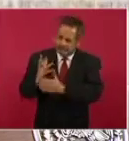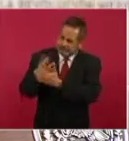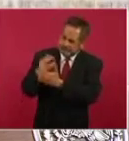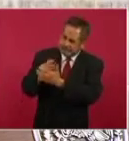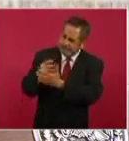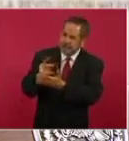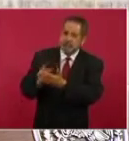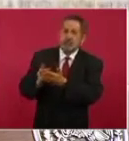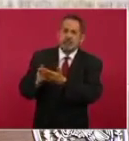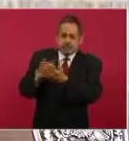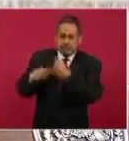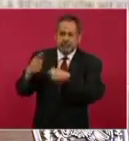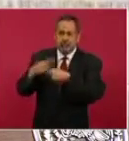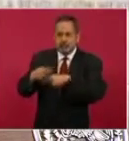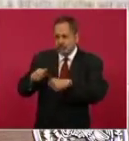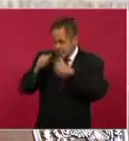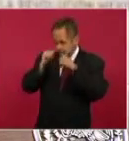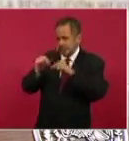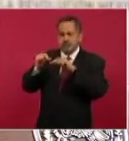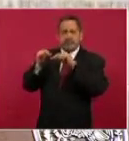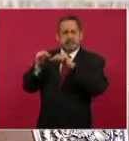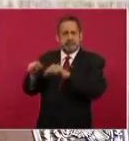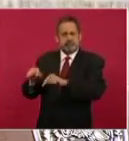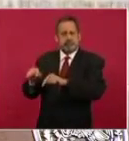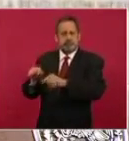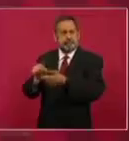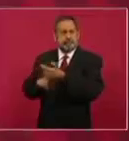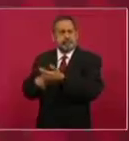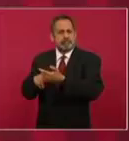retornar a ese